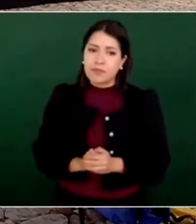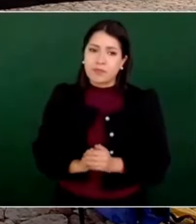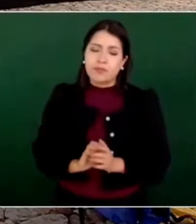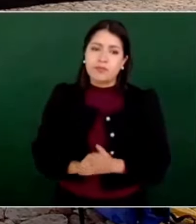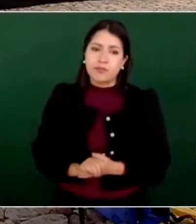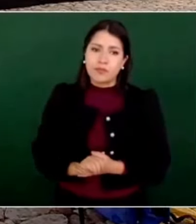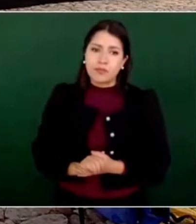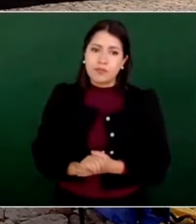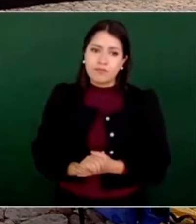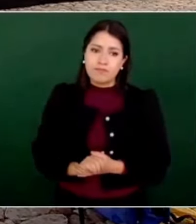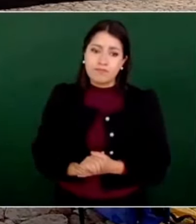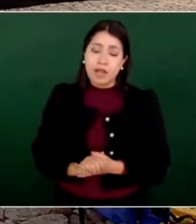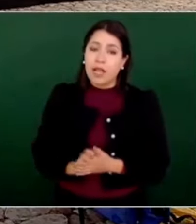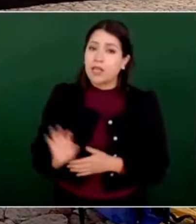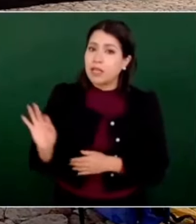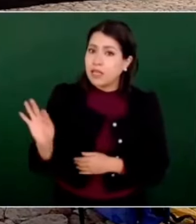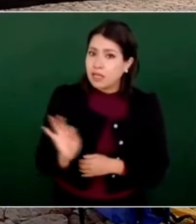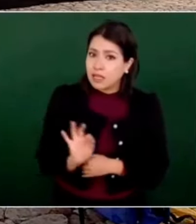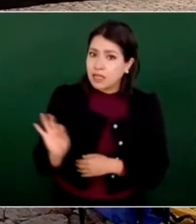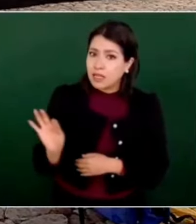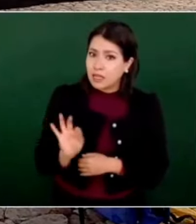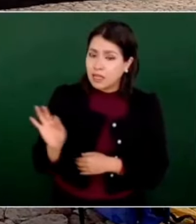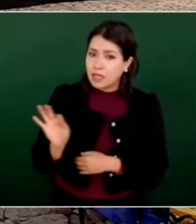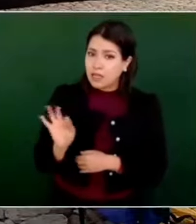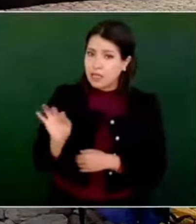duda posiblemente hubo